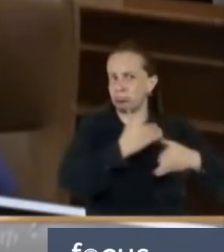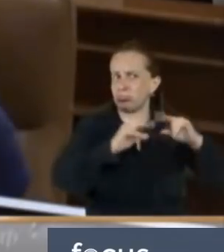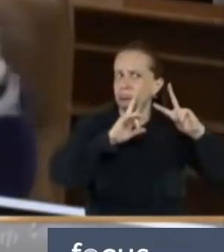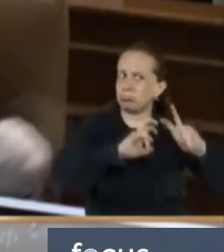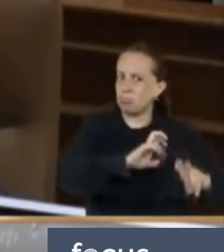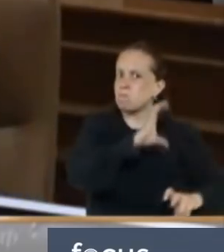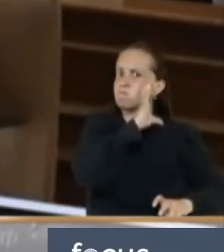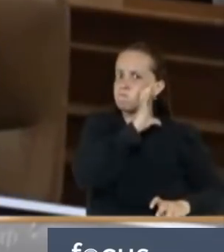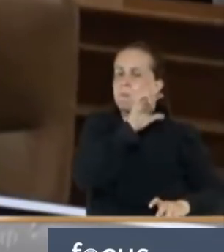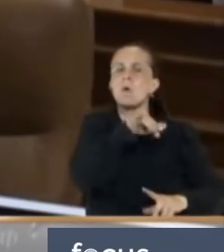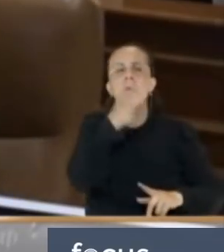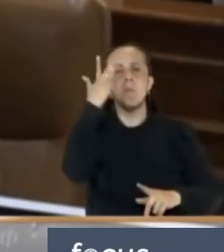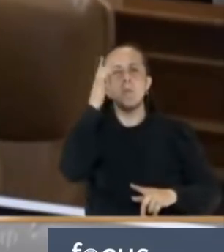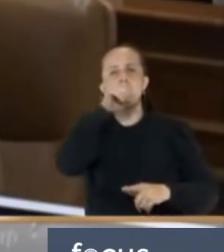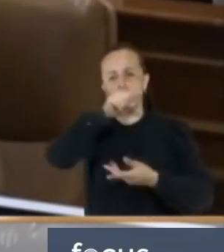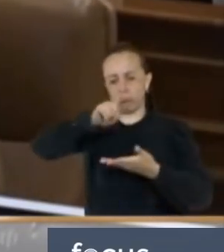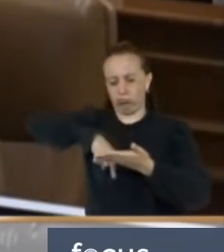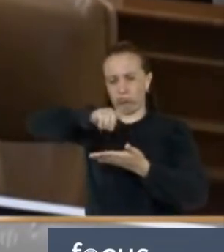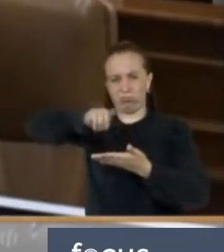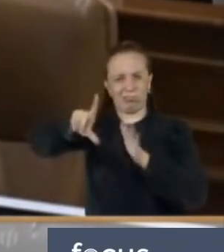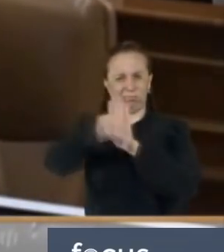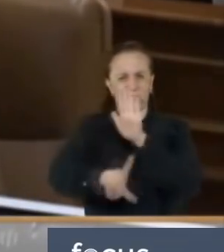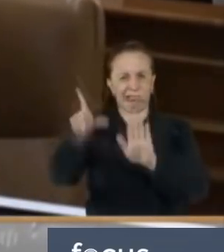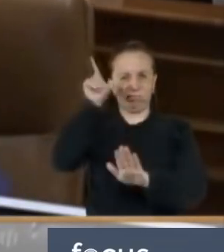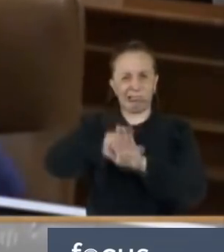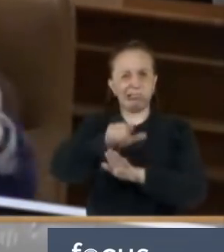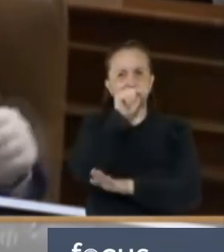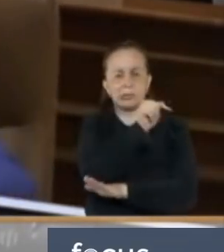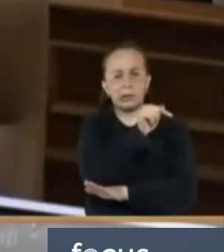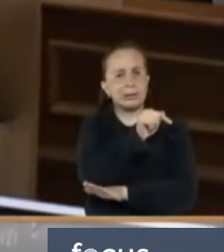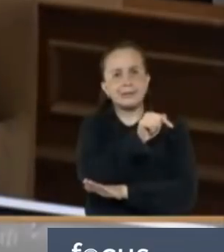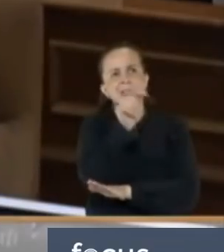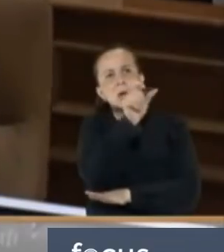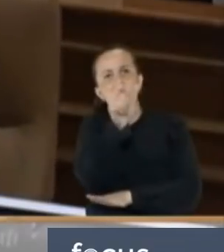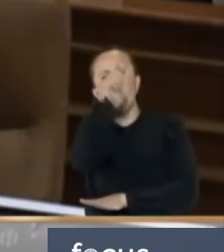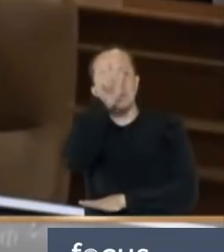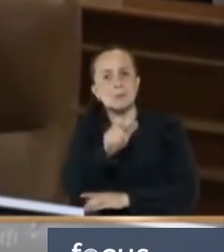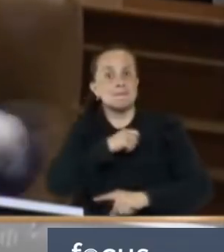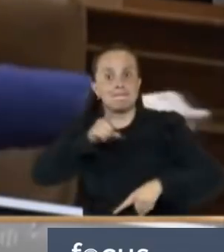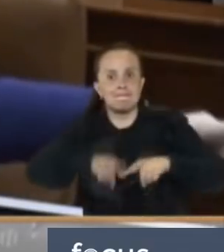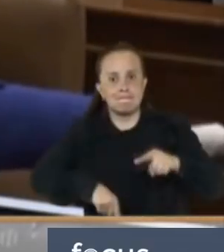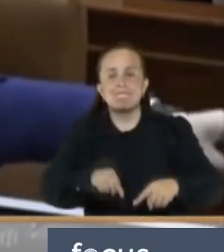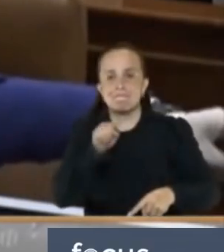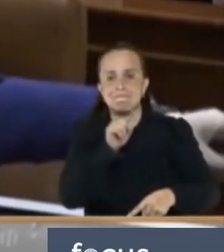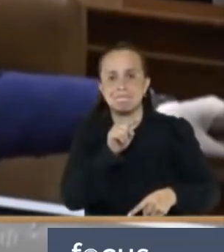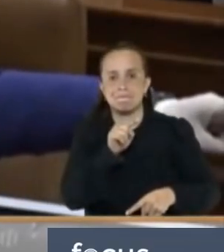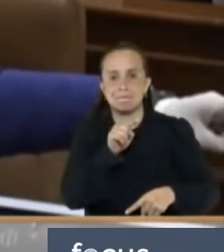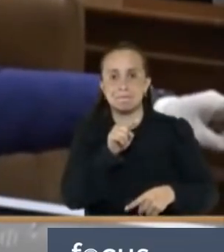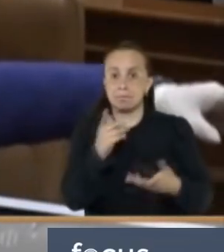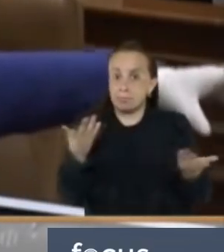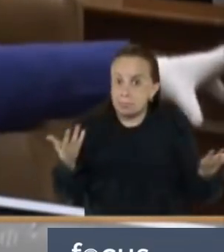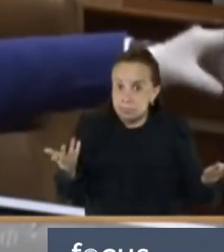por una contratación ilegal, una contratación con una persona inhabilitada. Ahí está